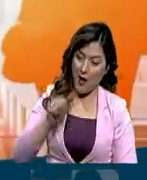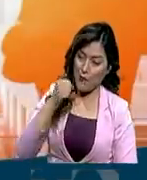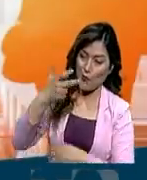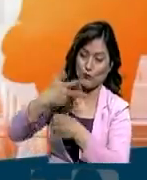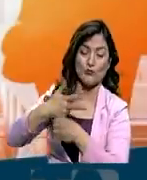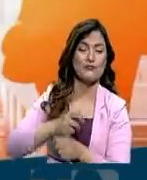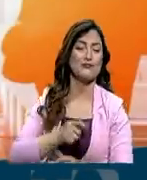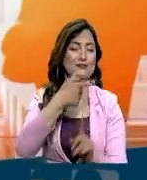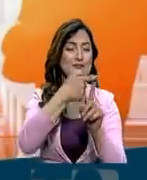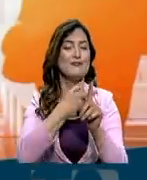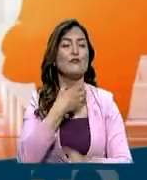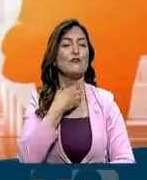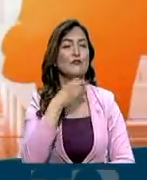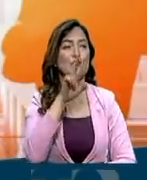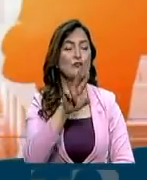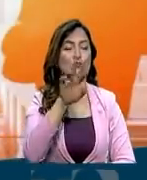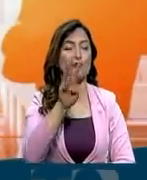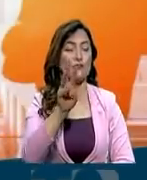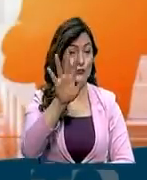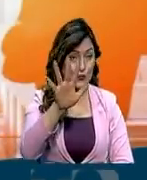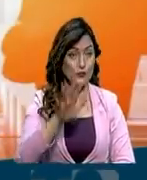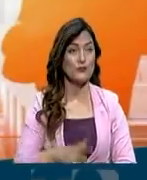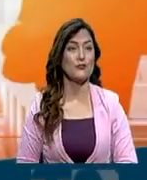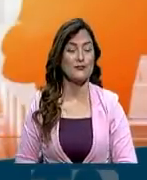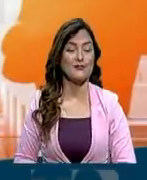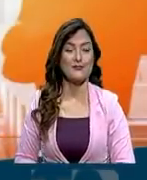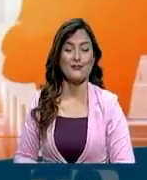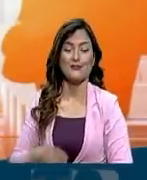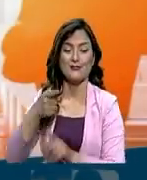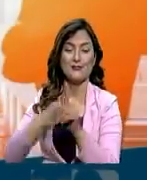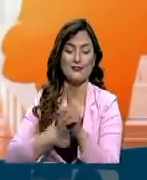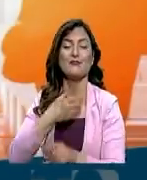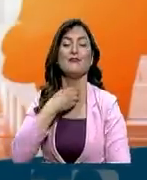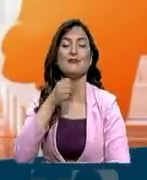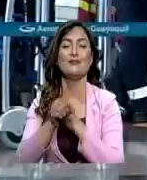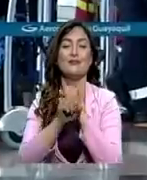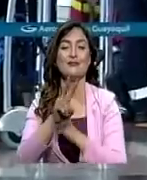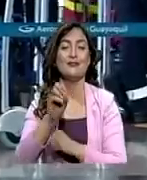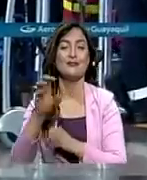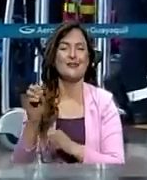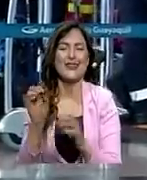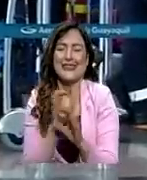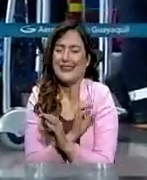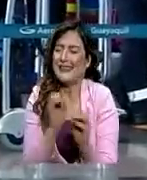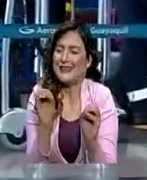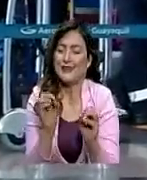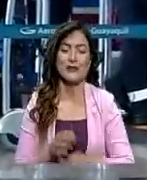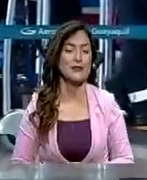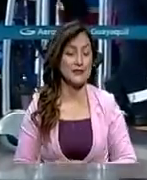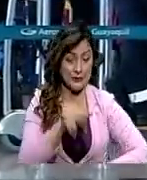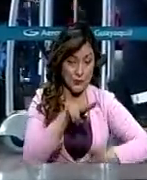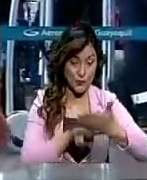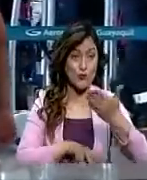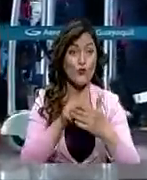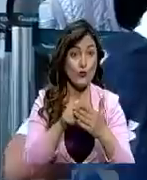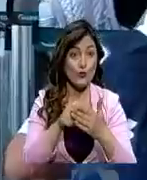en agosto hubo 265 en total, frente a cero que fue lo registrado en el mismo mes del año pasado. La medida del visado, que es de